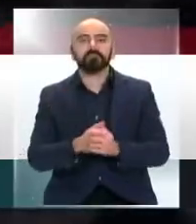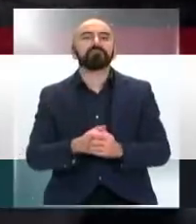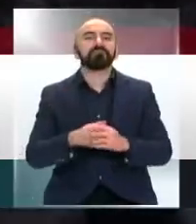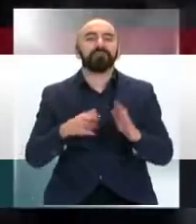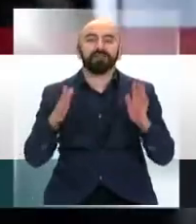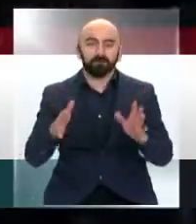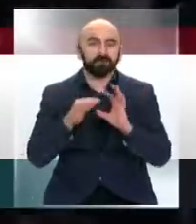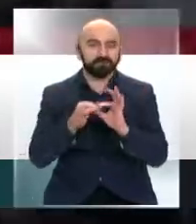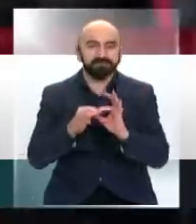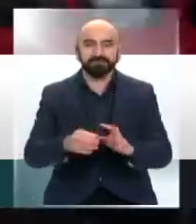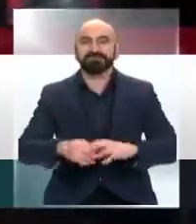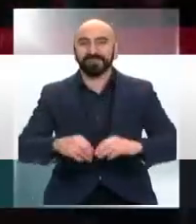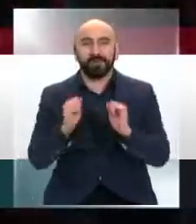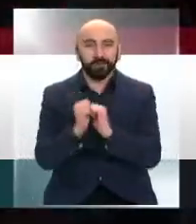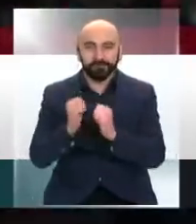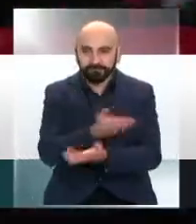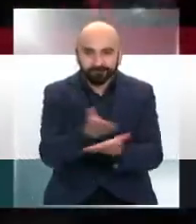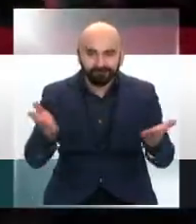compañeras.